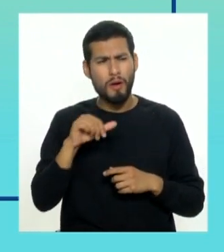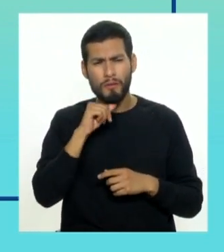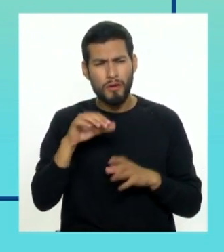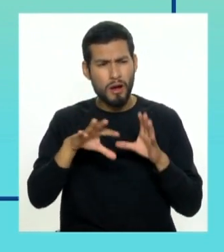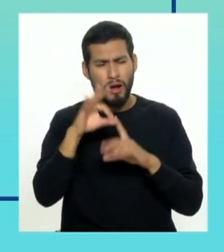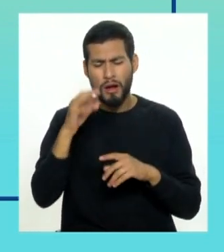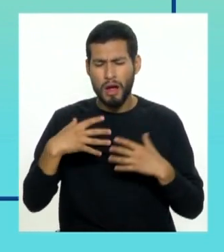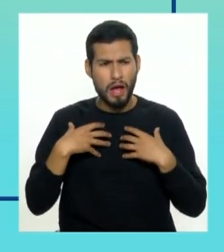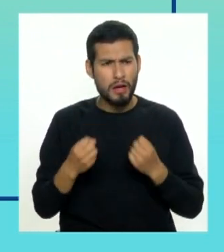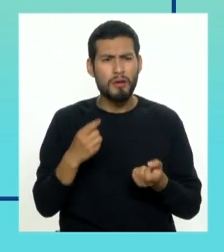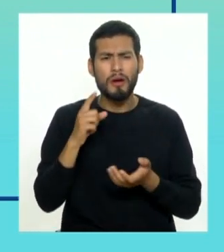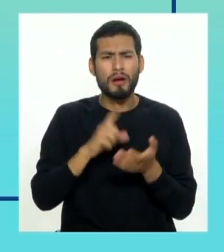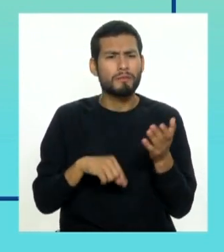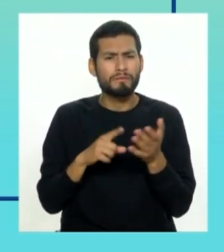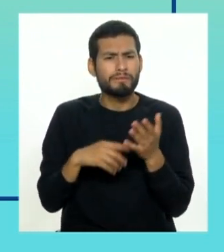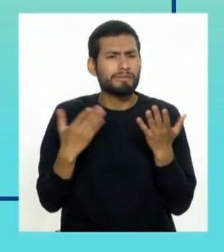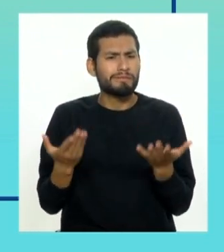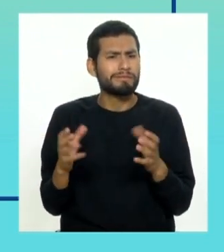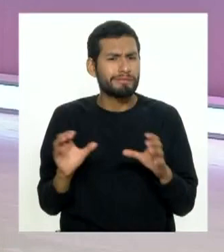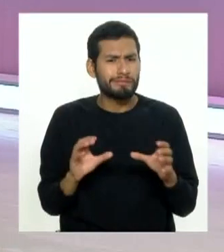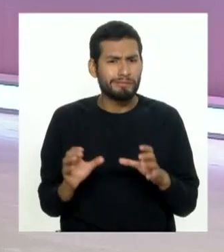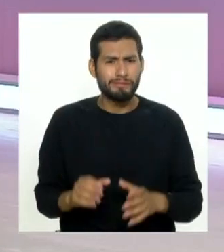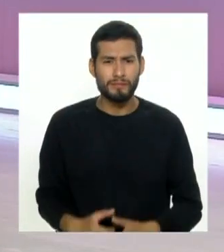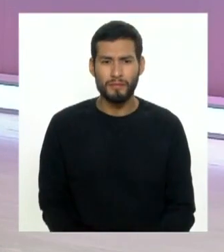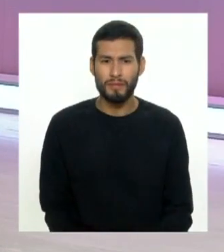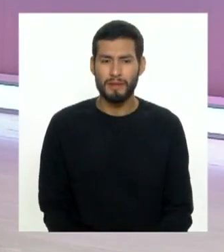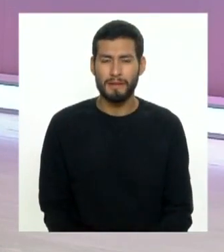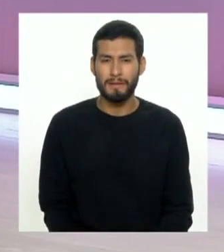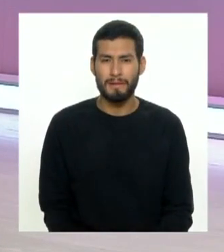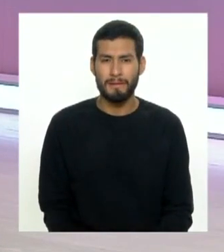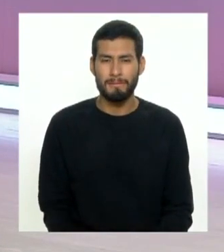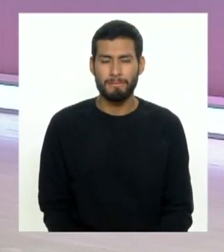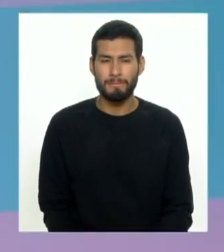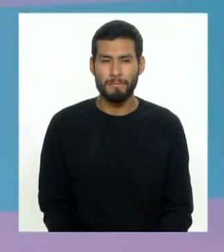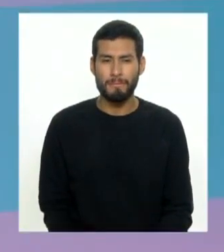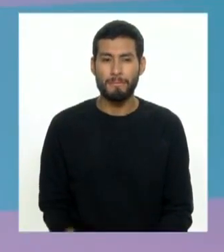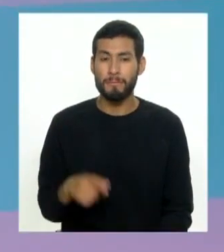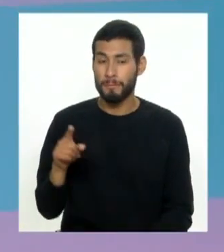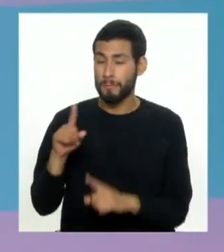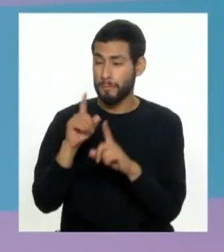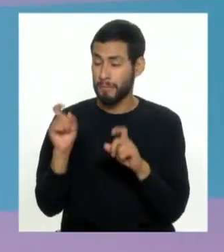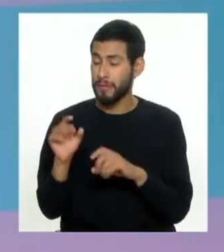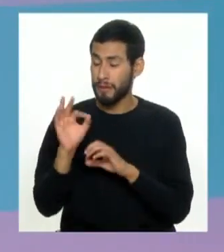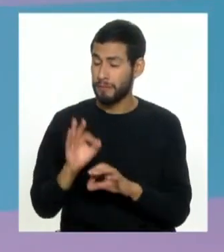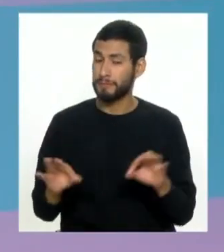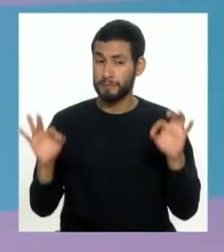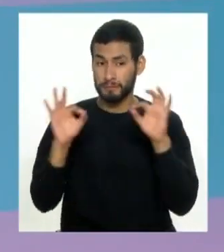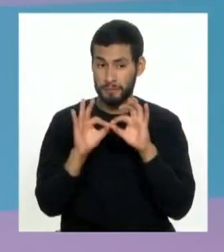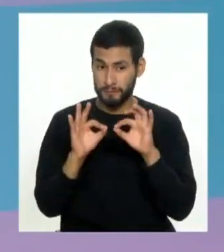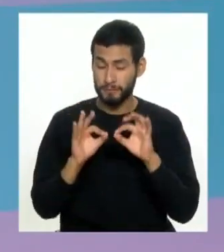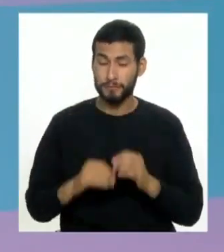una cura. ¿Qué podríamos hacer? Es una pregunta muy importante.